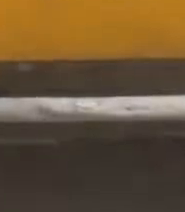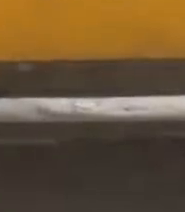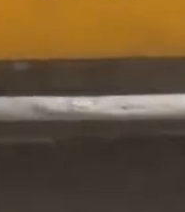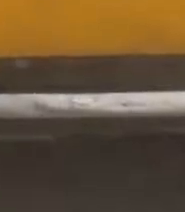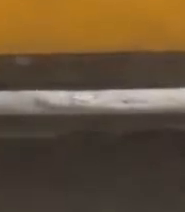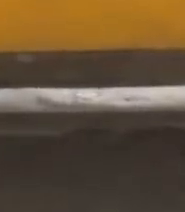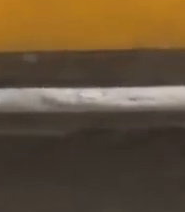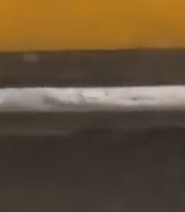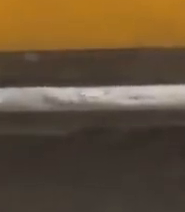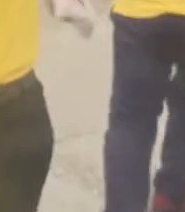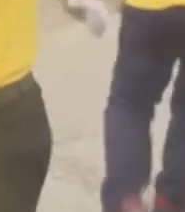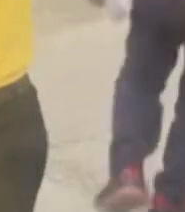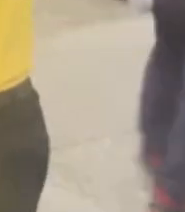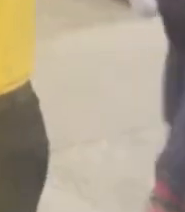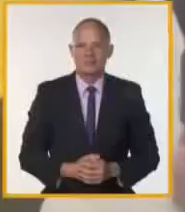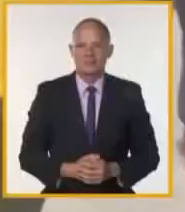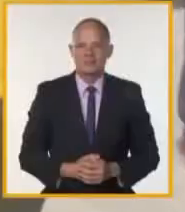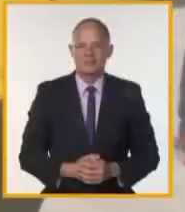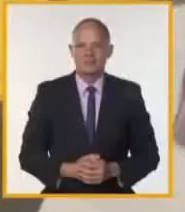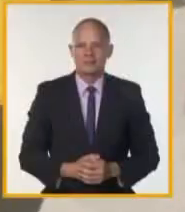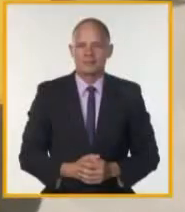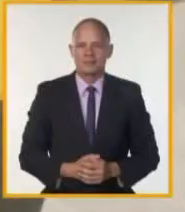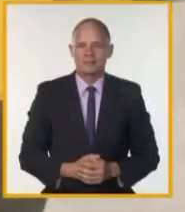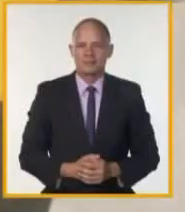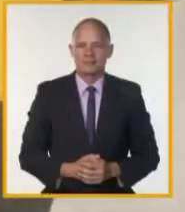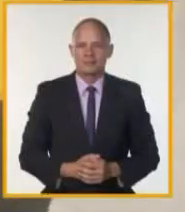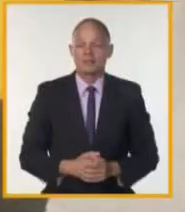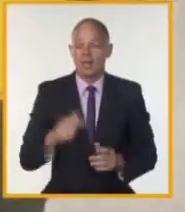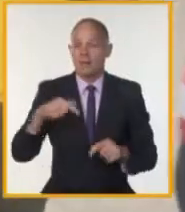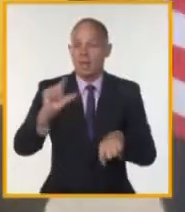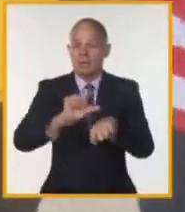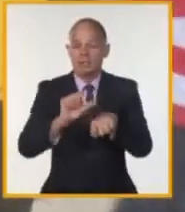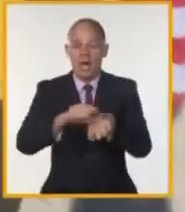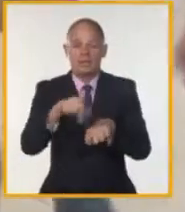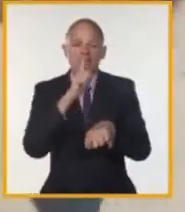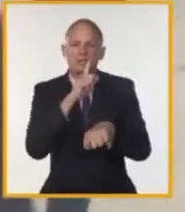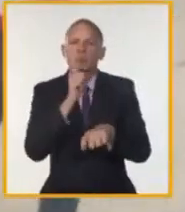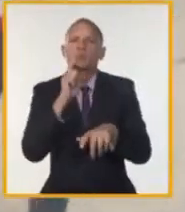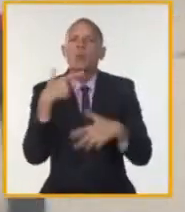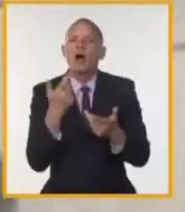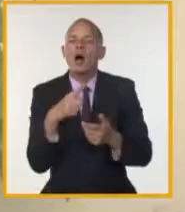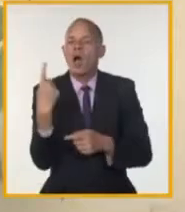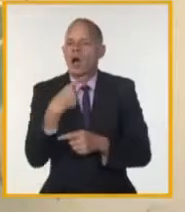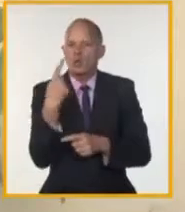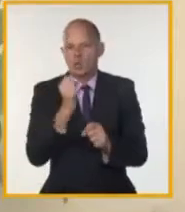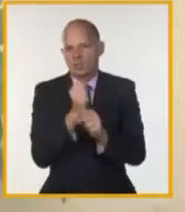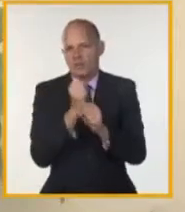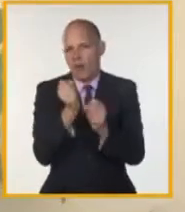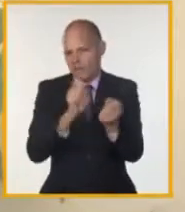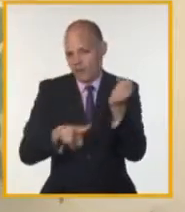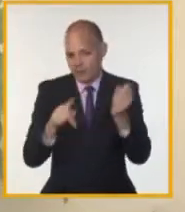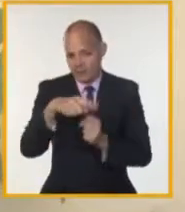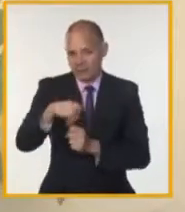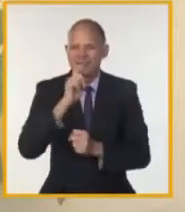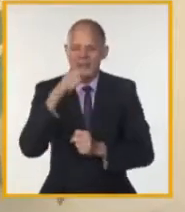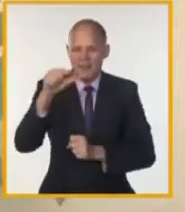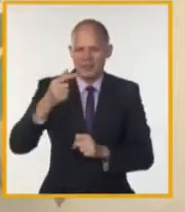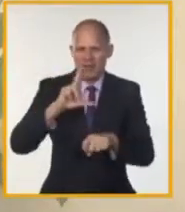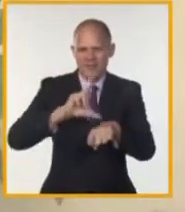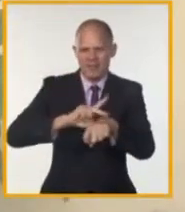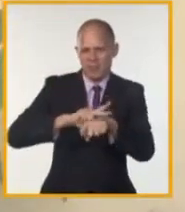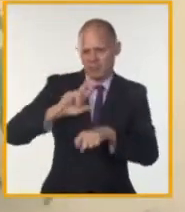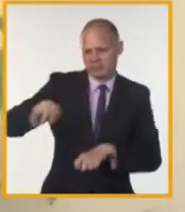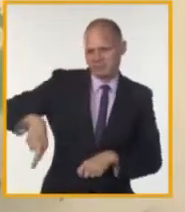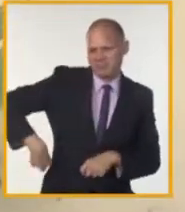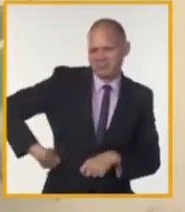Estamos en un servicio de hemodiálisis con 133 autos diseminados en toda la provincia. Esto es una obra muy humana, muy imprescindible y muy sensible para la vida.